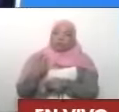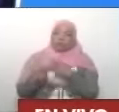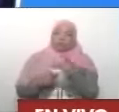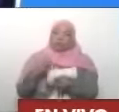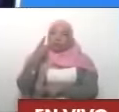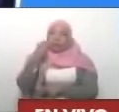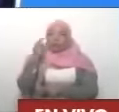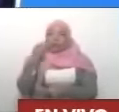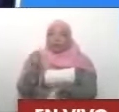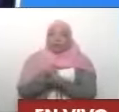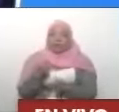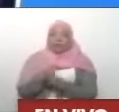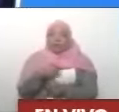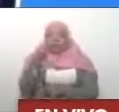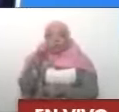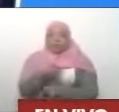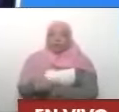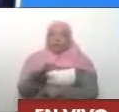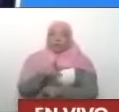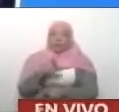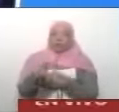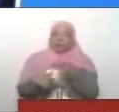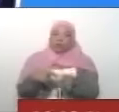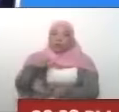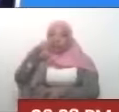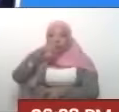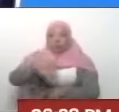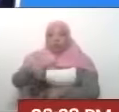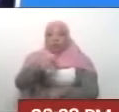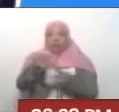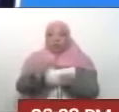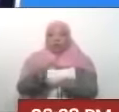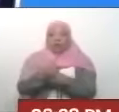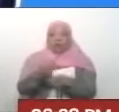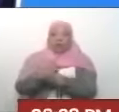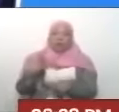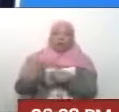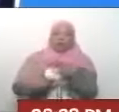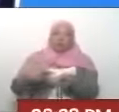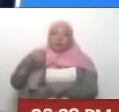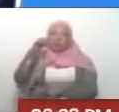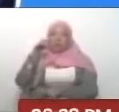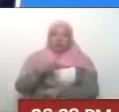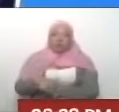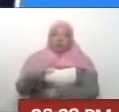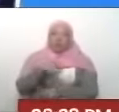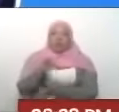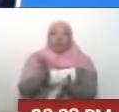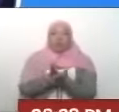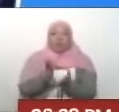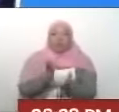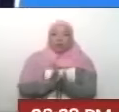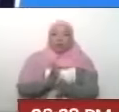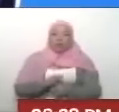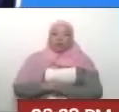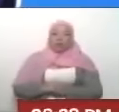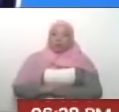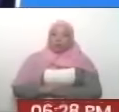que este debate se multiplique, que ustedes lo lleven a todos los espacios, escuelas,